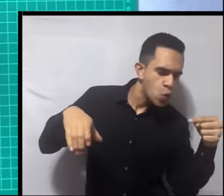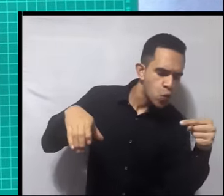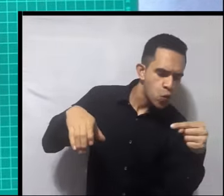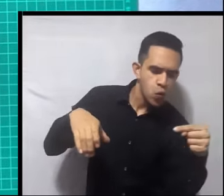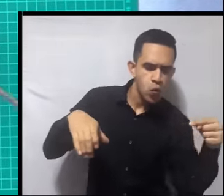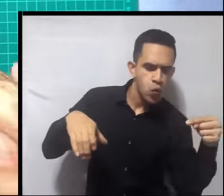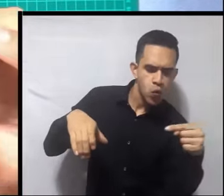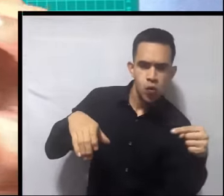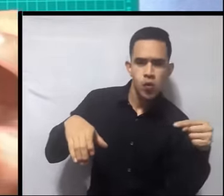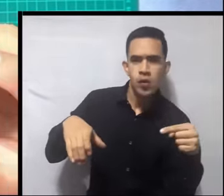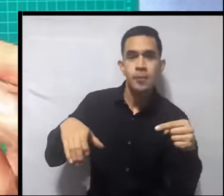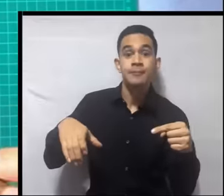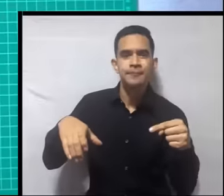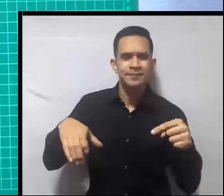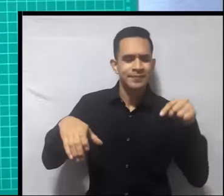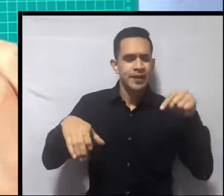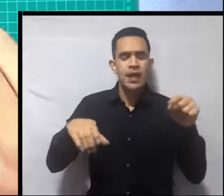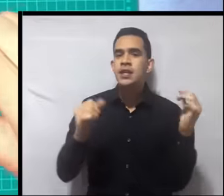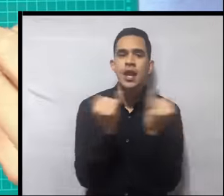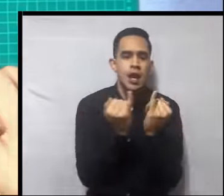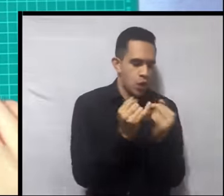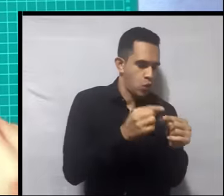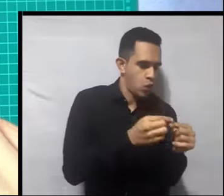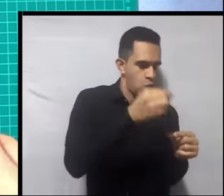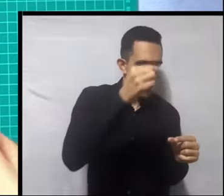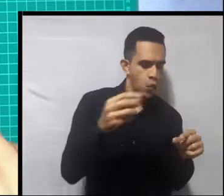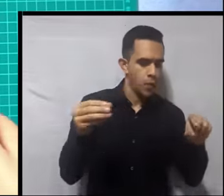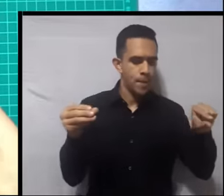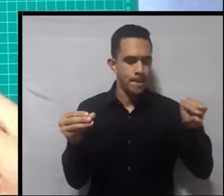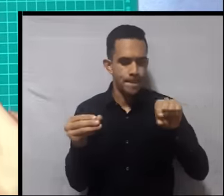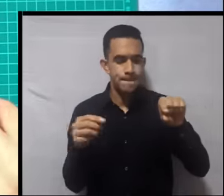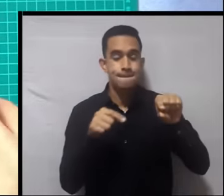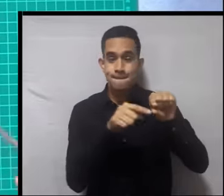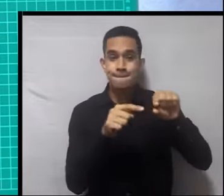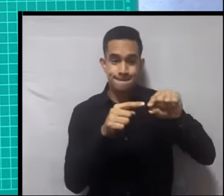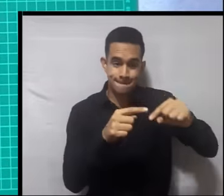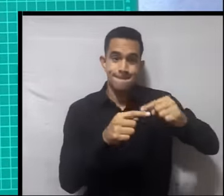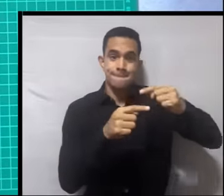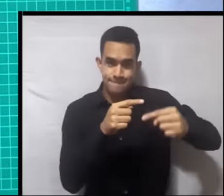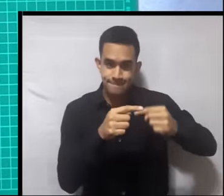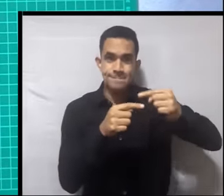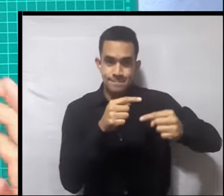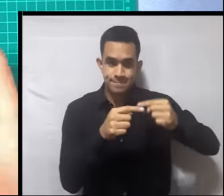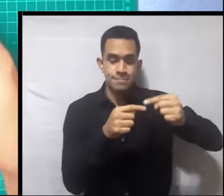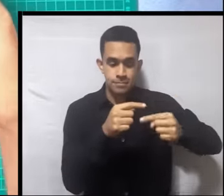mismo tamaño del palillo, para que pueda introducirse y girar.